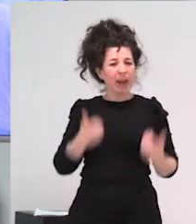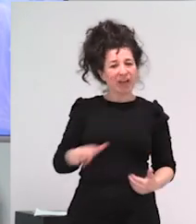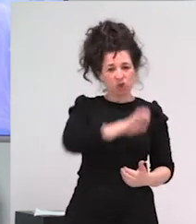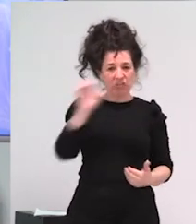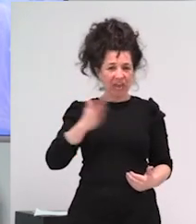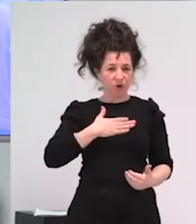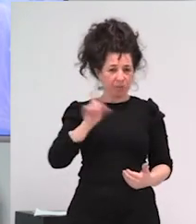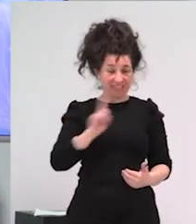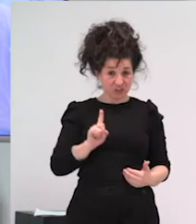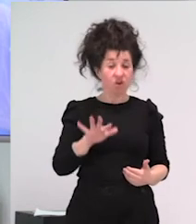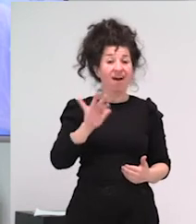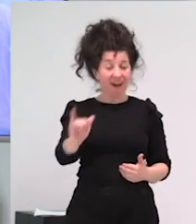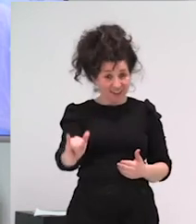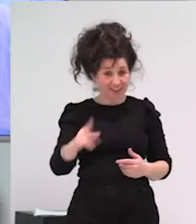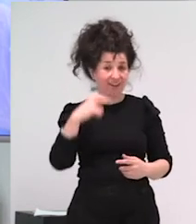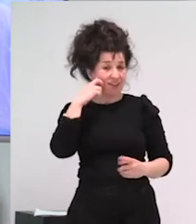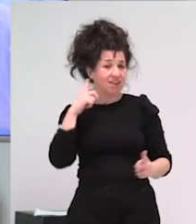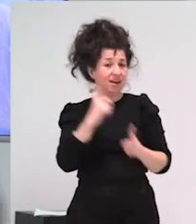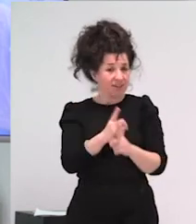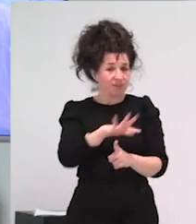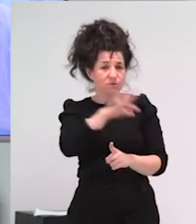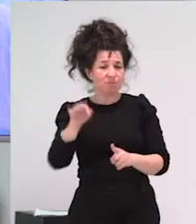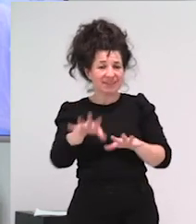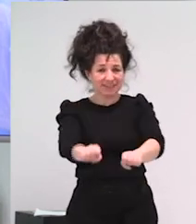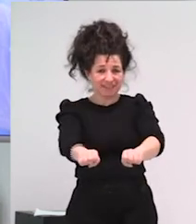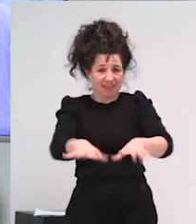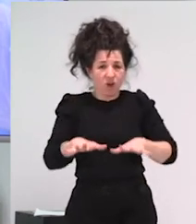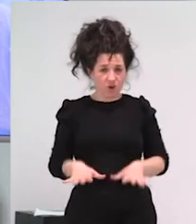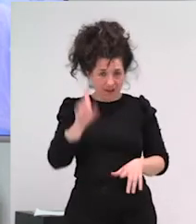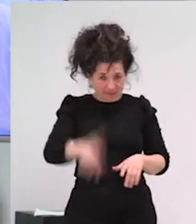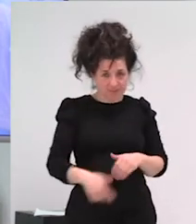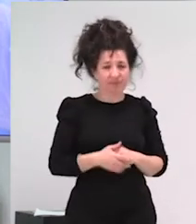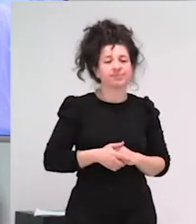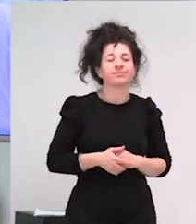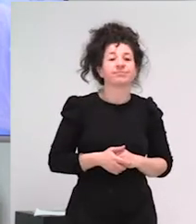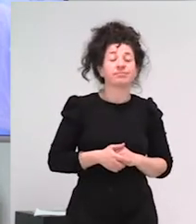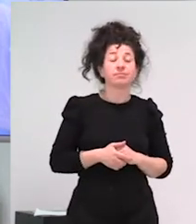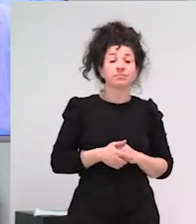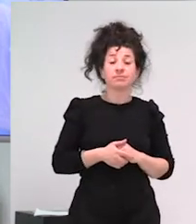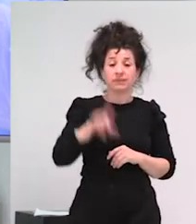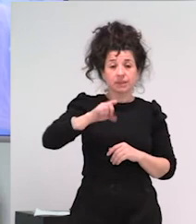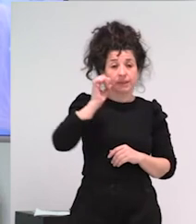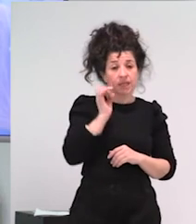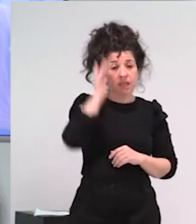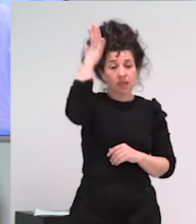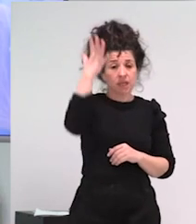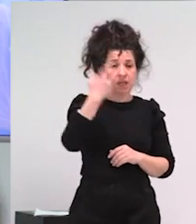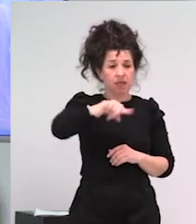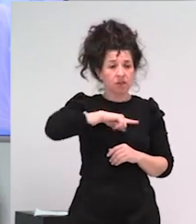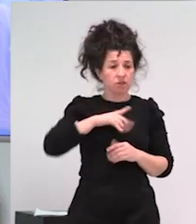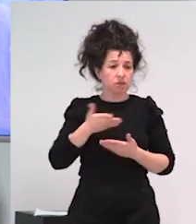poco de decolonialidad y antirracismo en él. Y sobre todo, la idea de acuerparnos entre